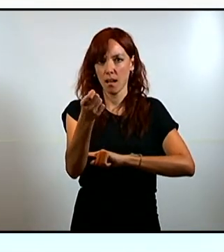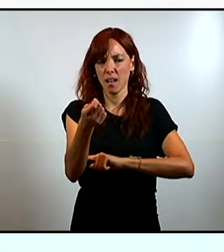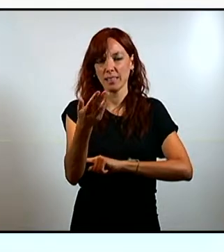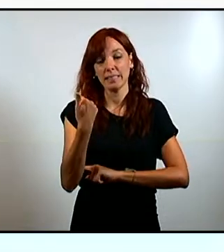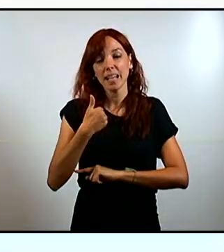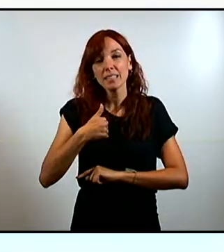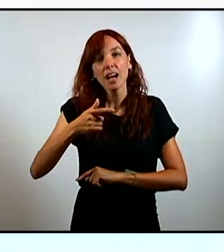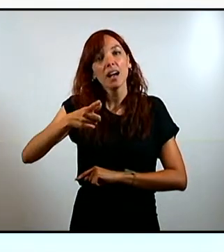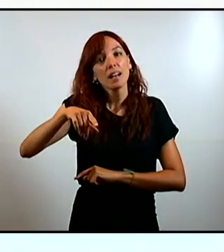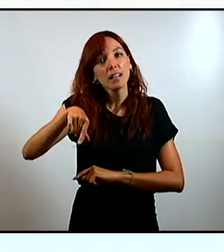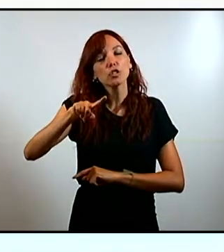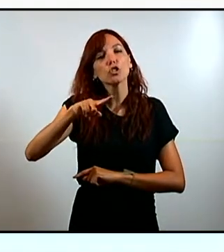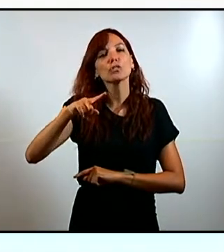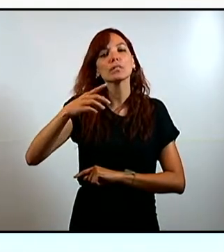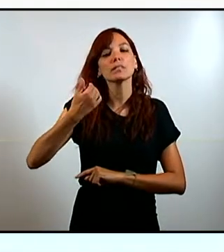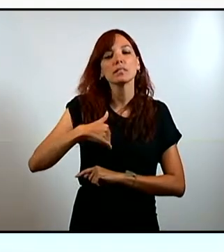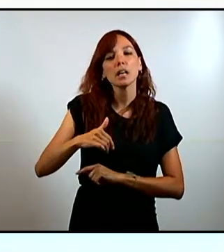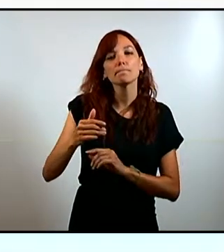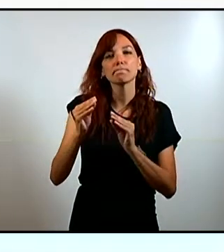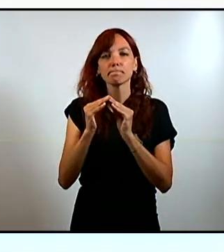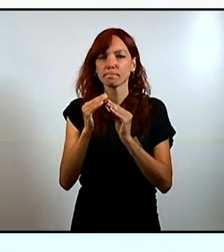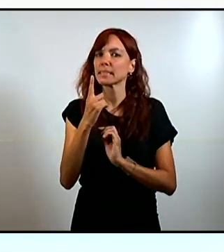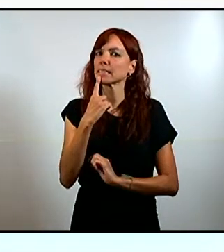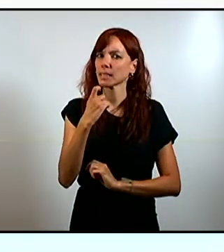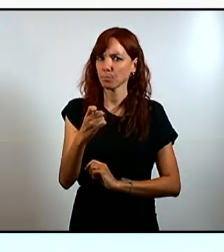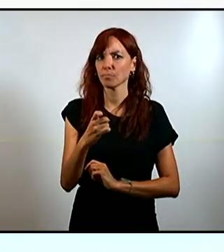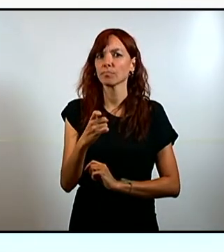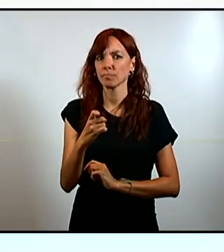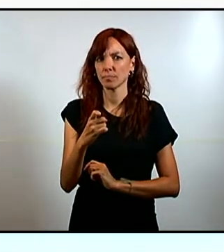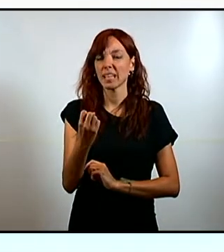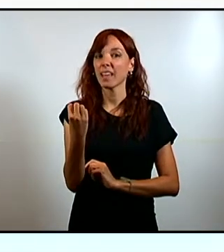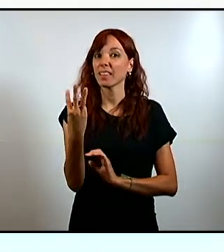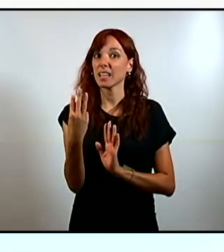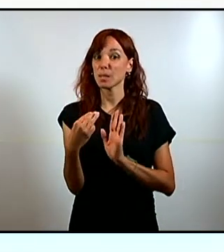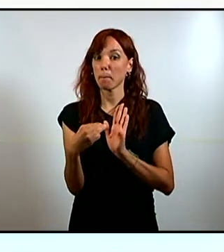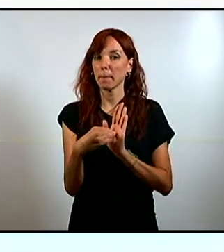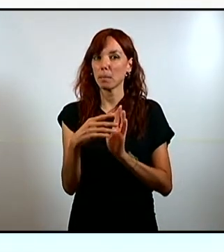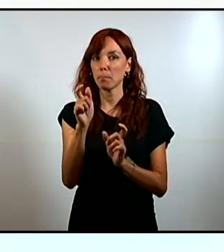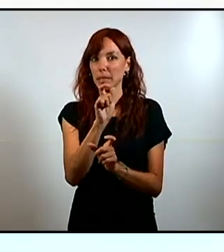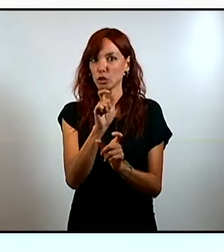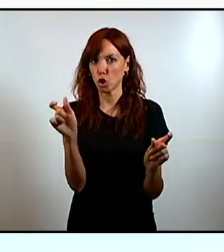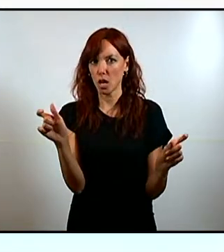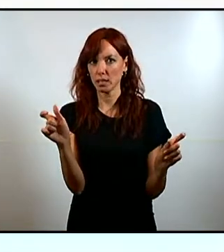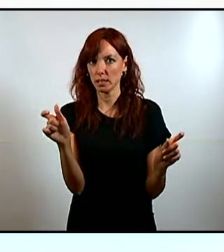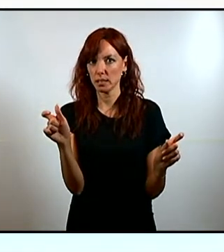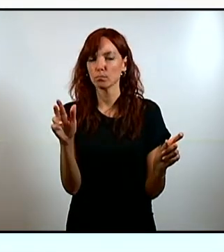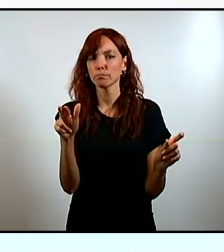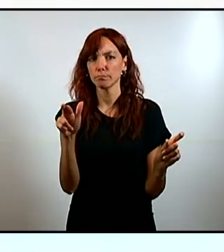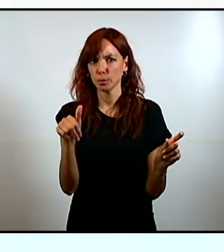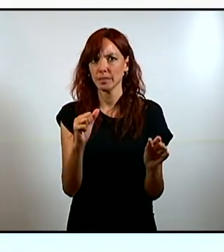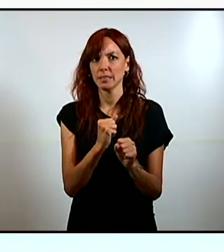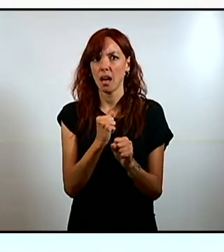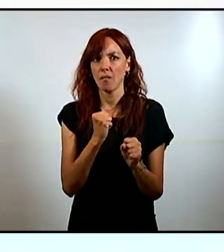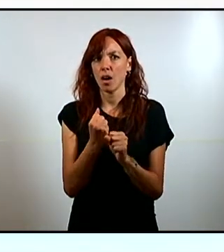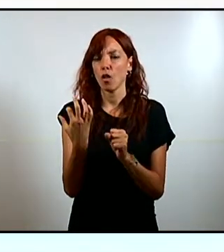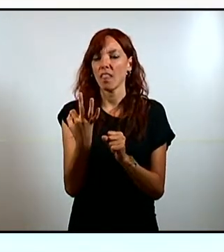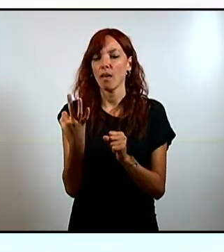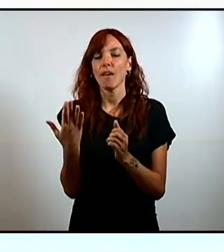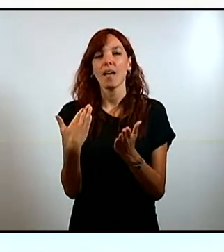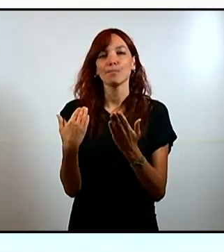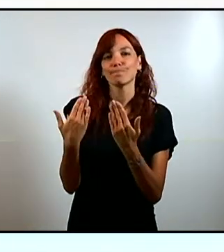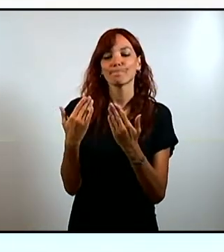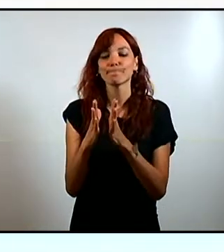herramienta financiera, que es complicada. Estamos hablando de 3.000 personas, 3.000 regantes que se tienen que poner de acuerdo y tienen que